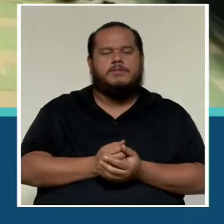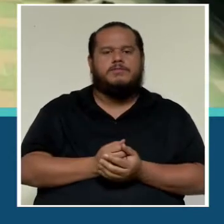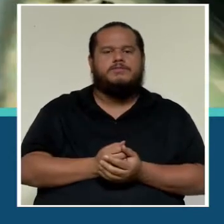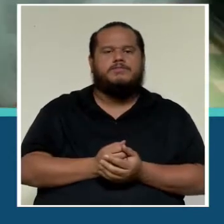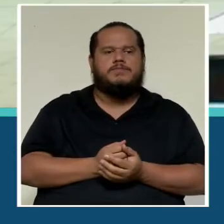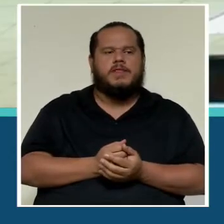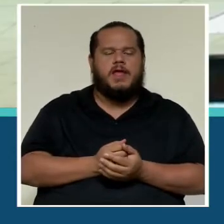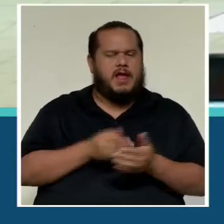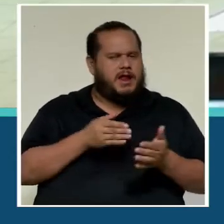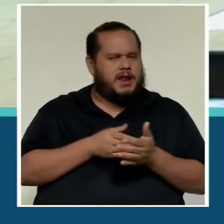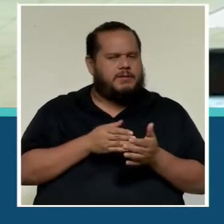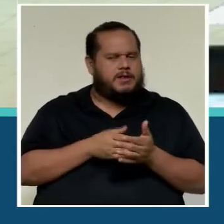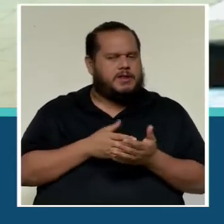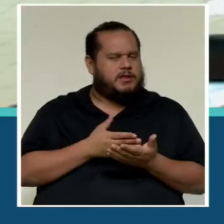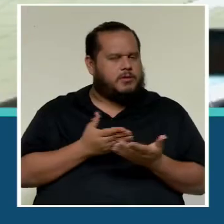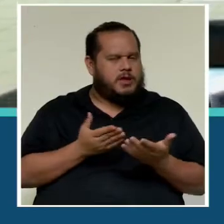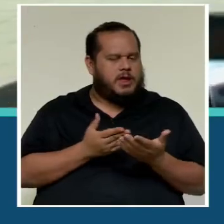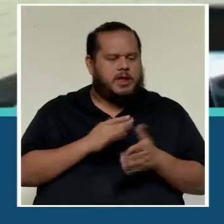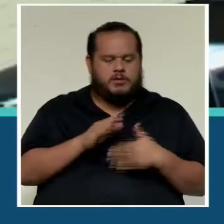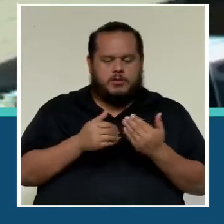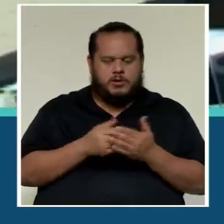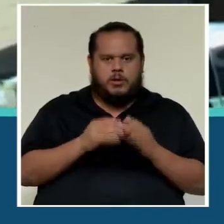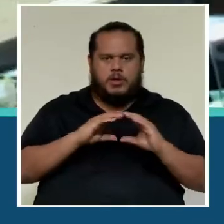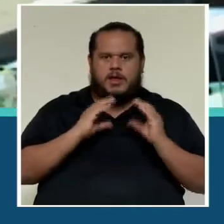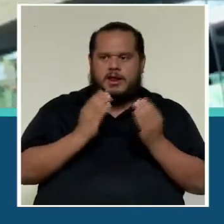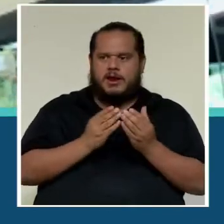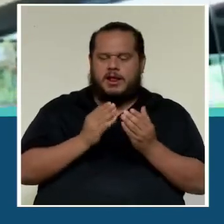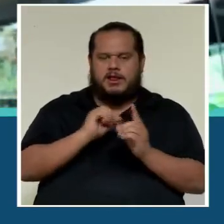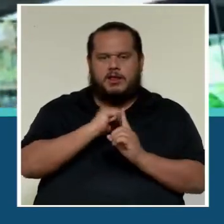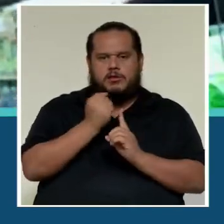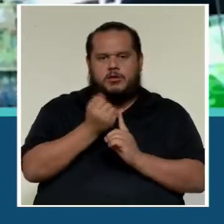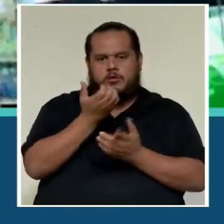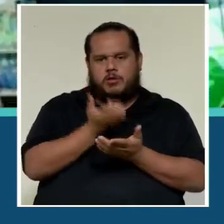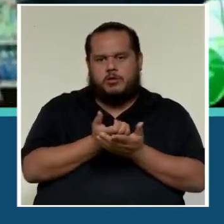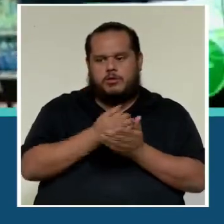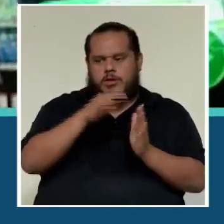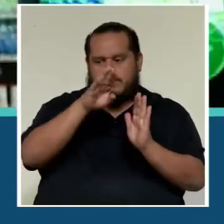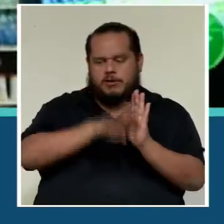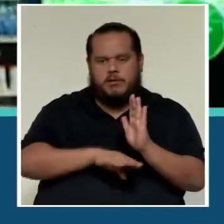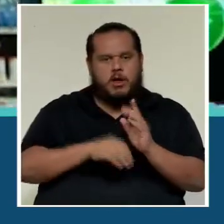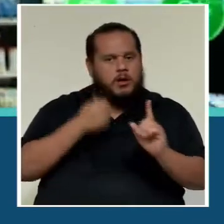La afectación predomina sobre todo en la clase socioeconómica